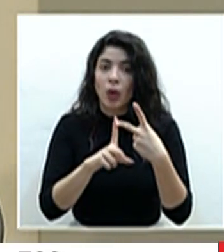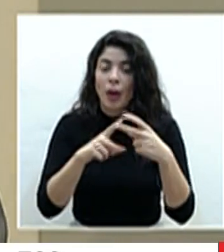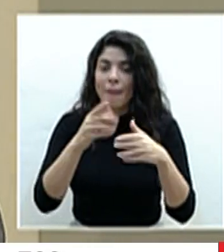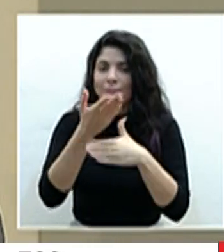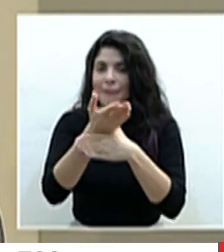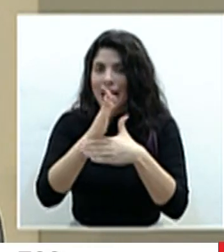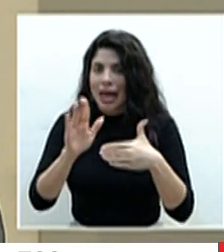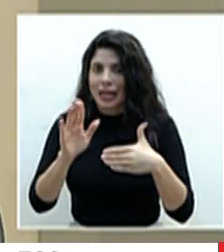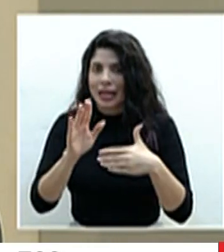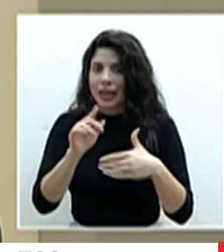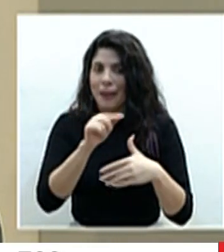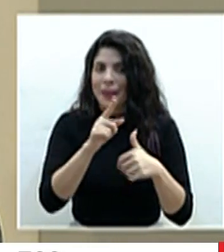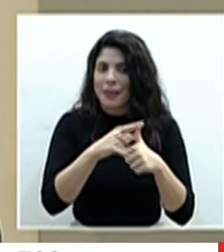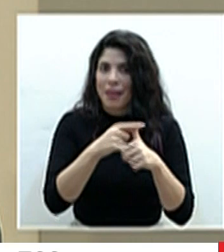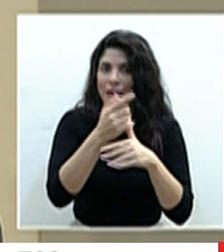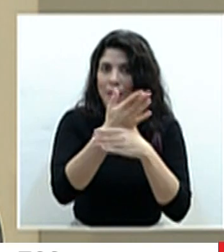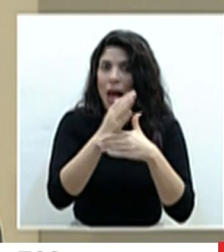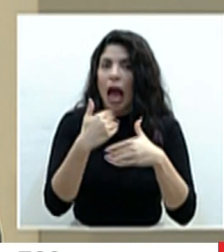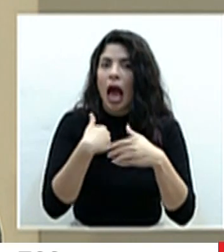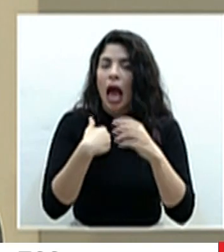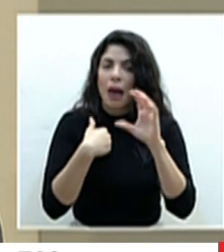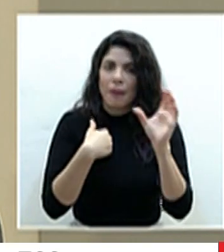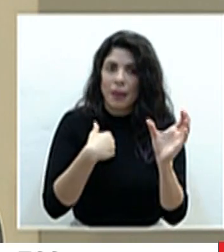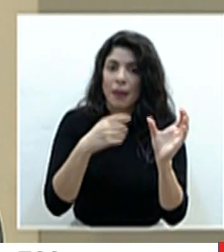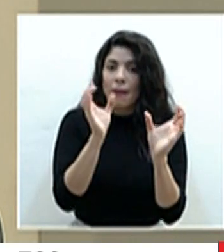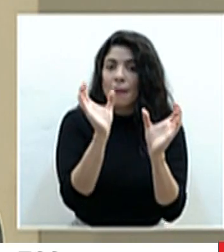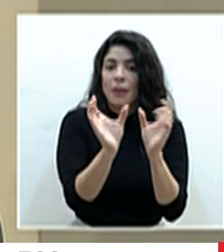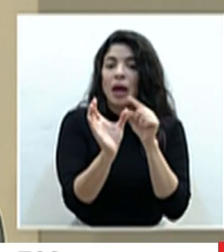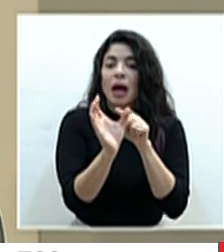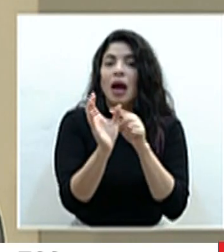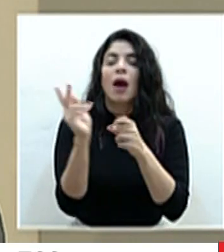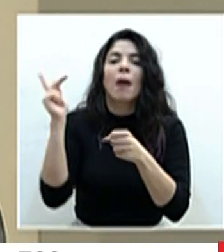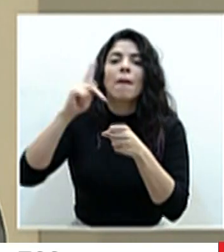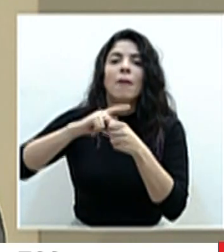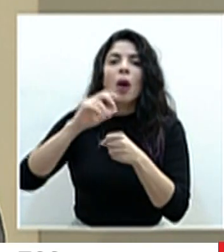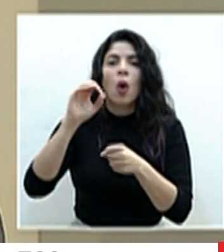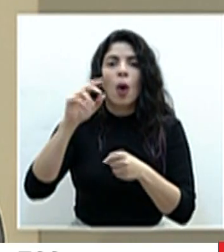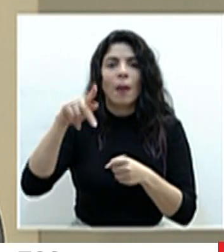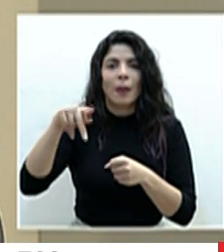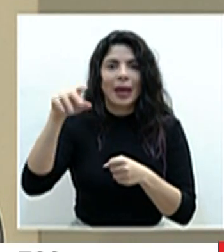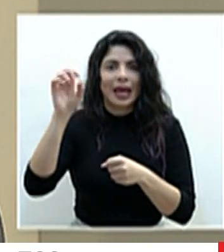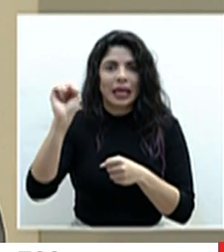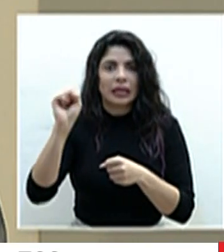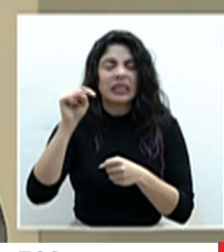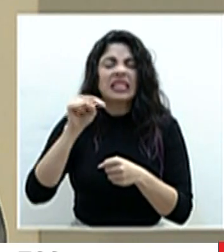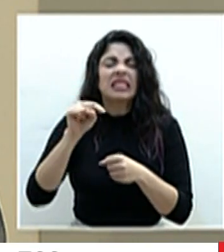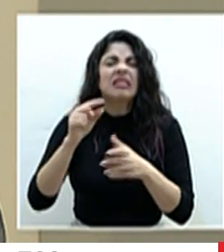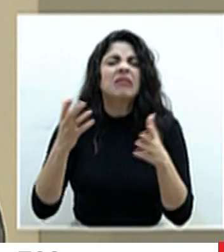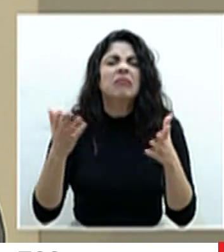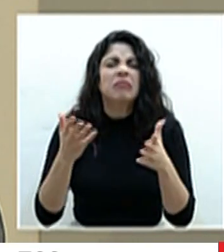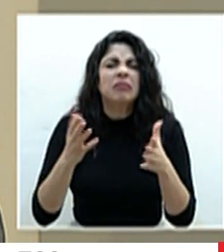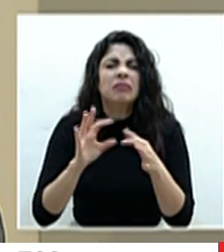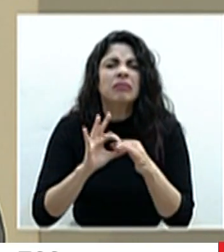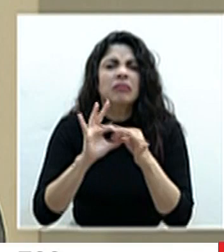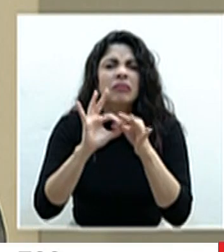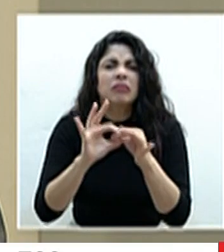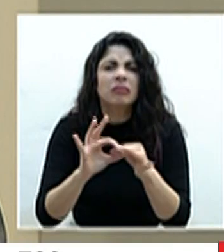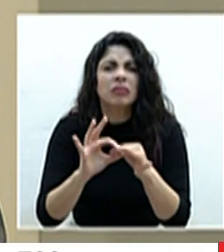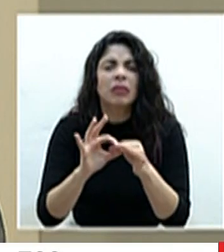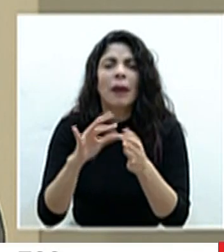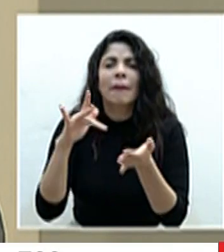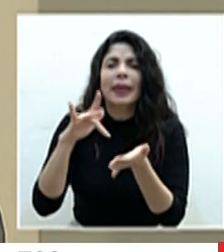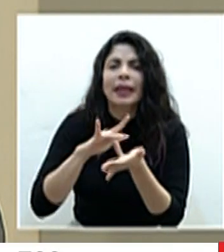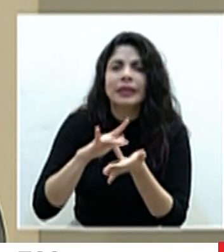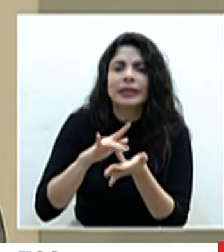momento de esa primera fase que tiene que ver con la participación de la OPS, básicamente en lo que tiene que ver con